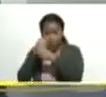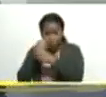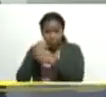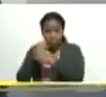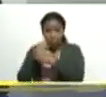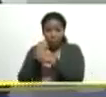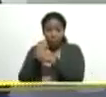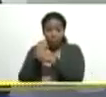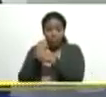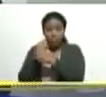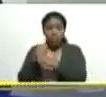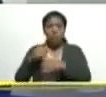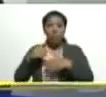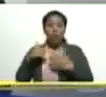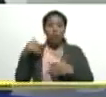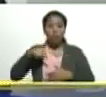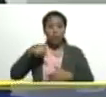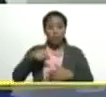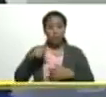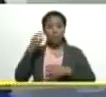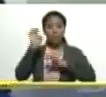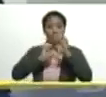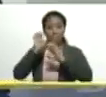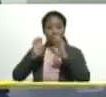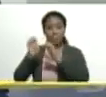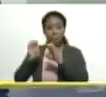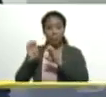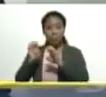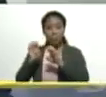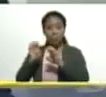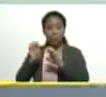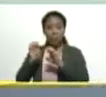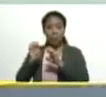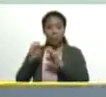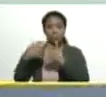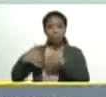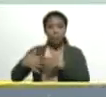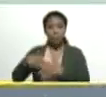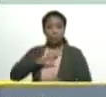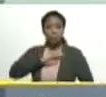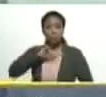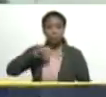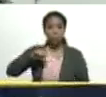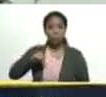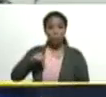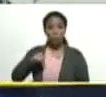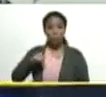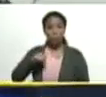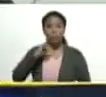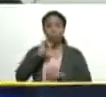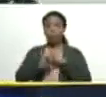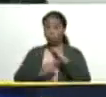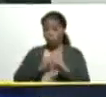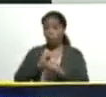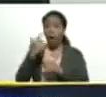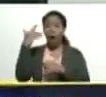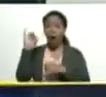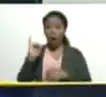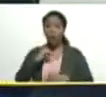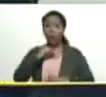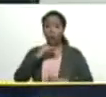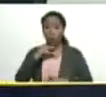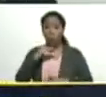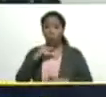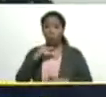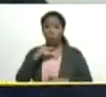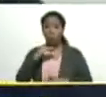SCA, Specialty Coffee Association, y por parte del CQI, Coffee Quality Institute. A nivel internacional tiene toda la